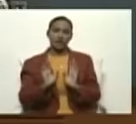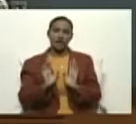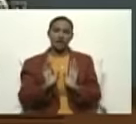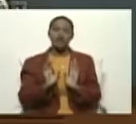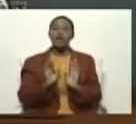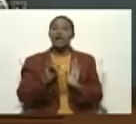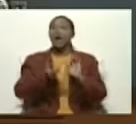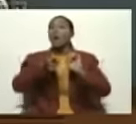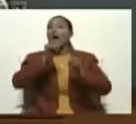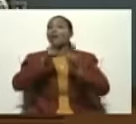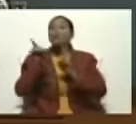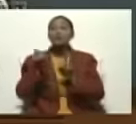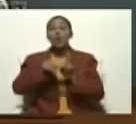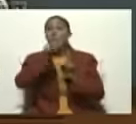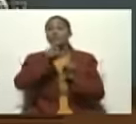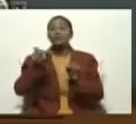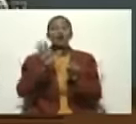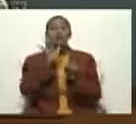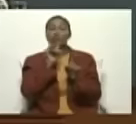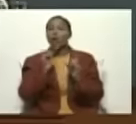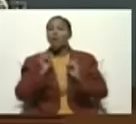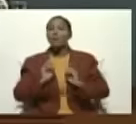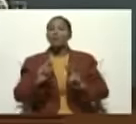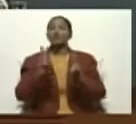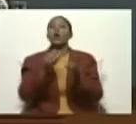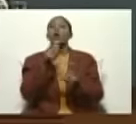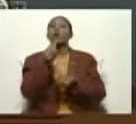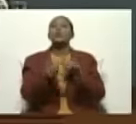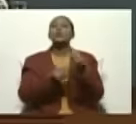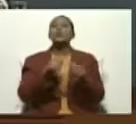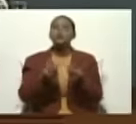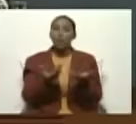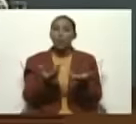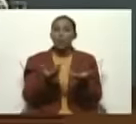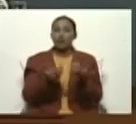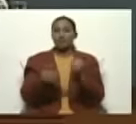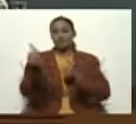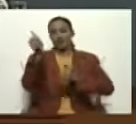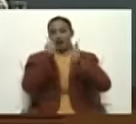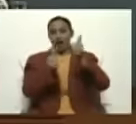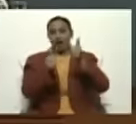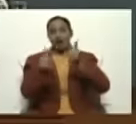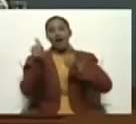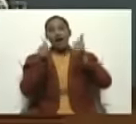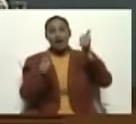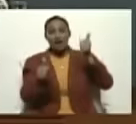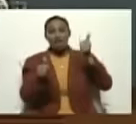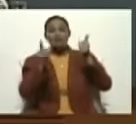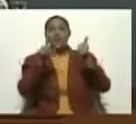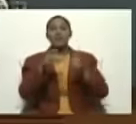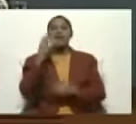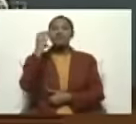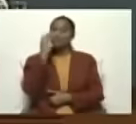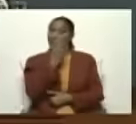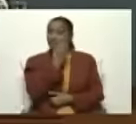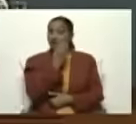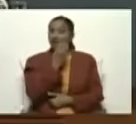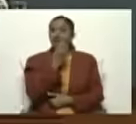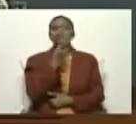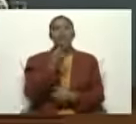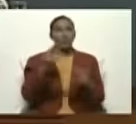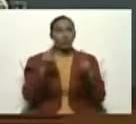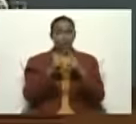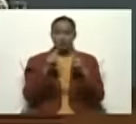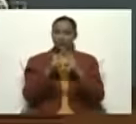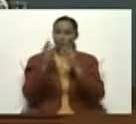tenido muchos en el mundo, de haber tenido la posibilidad de estar al lado del comandante en jefe Fidel Castro Ruz cuando le dio esa